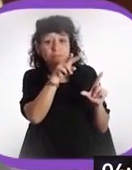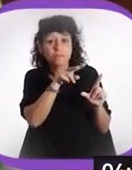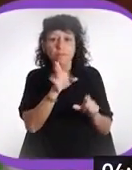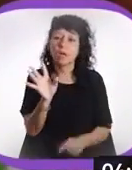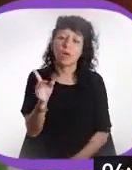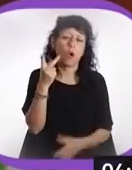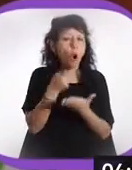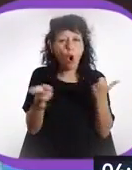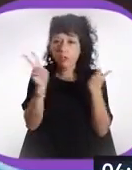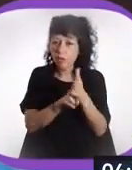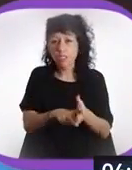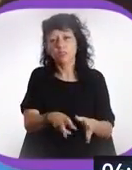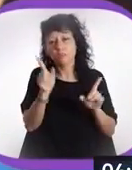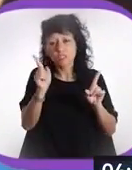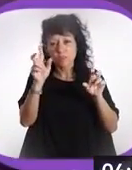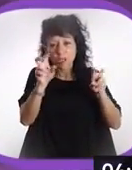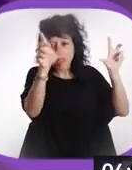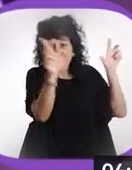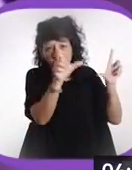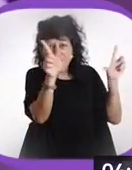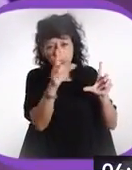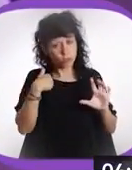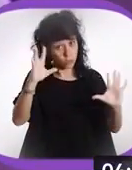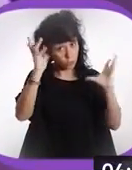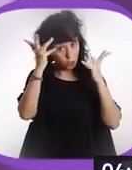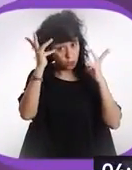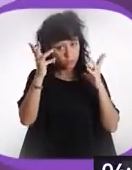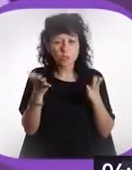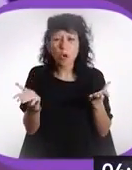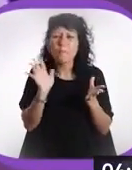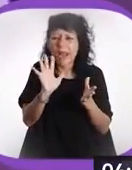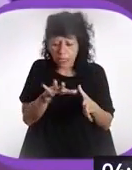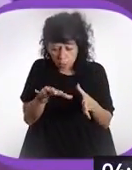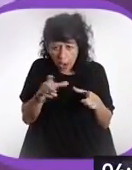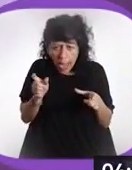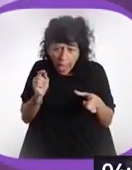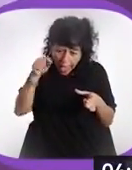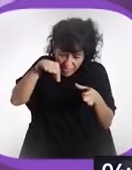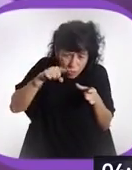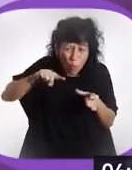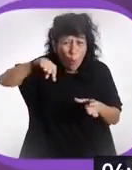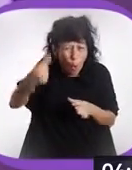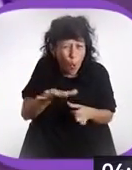vuelven a mencionar Blador's Quest, voy a enfurecer. ¿Cómo se entra a una zona dentro de otra zona?